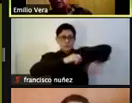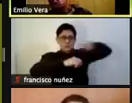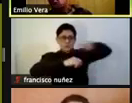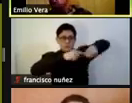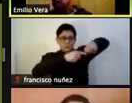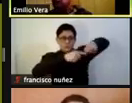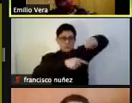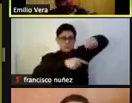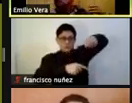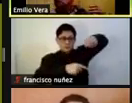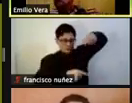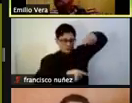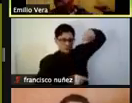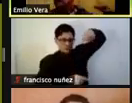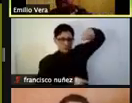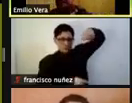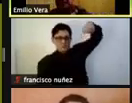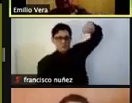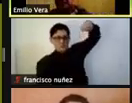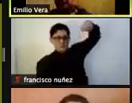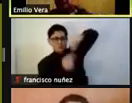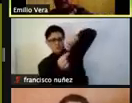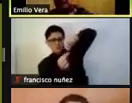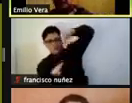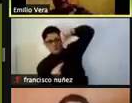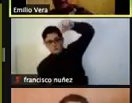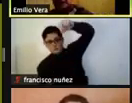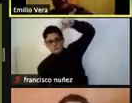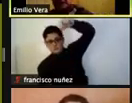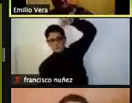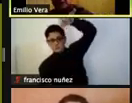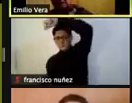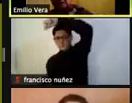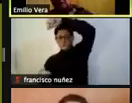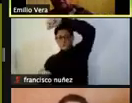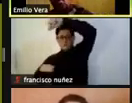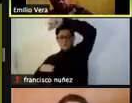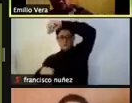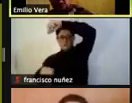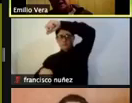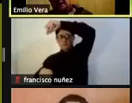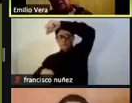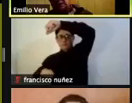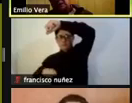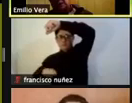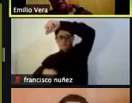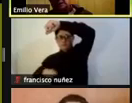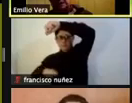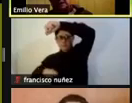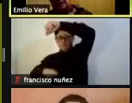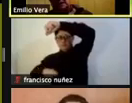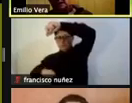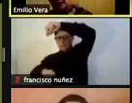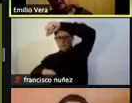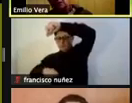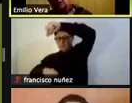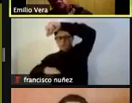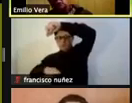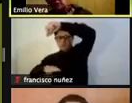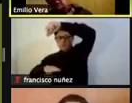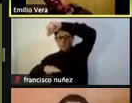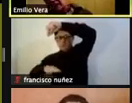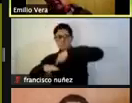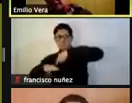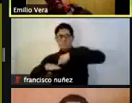que se llaman, que tienen un haz que puede medir, ¿no es cierto?, en una franja,